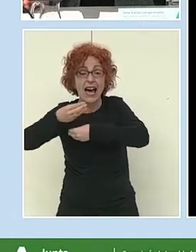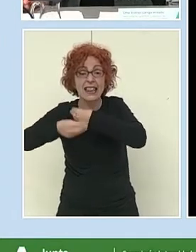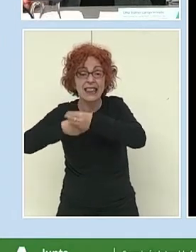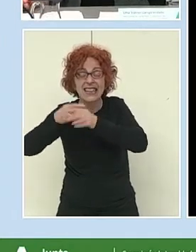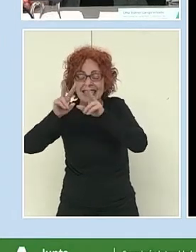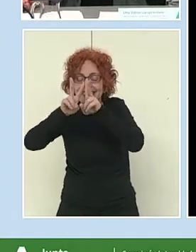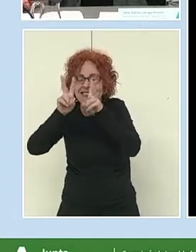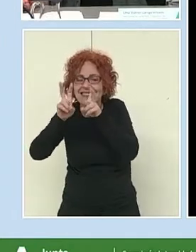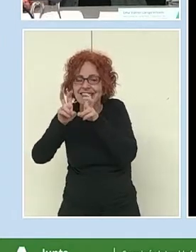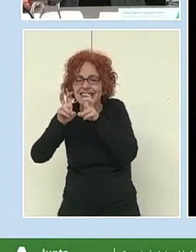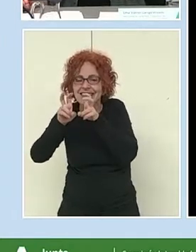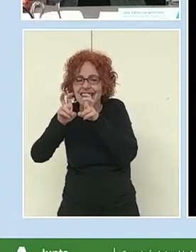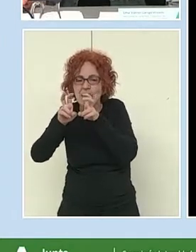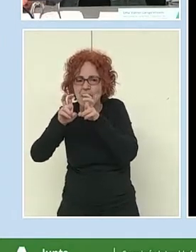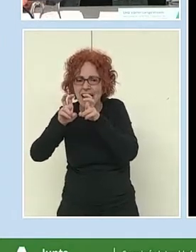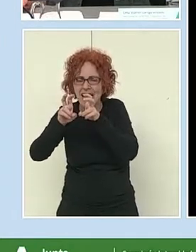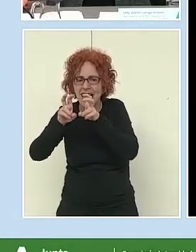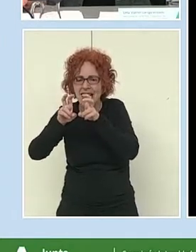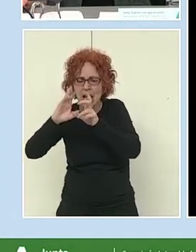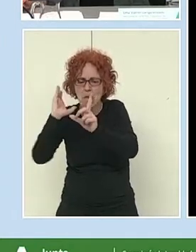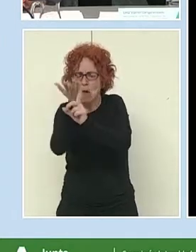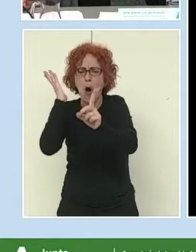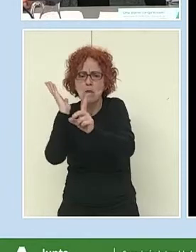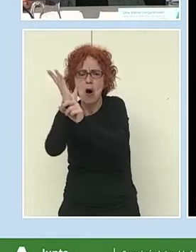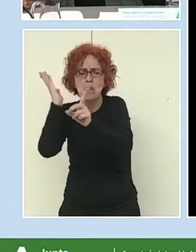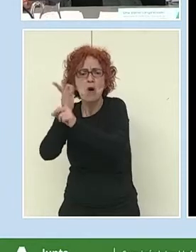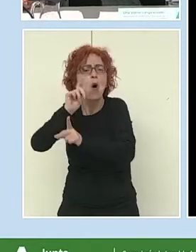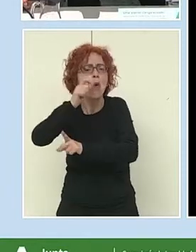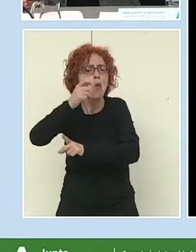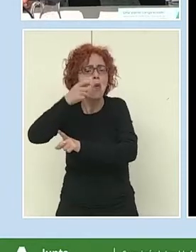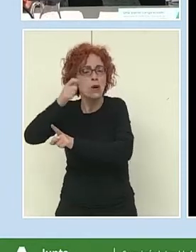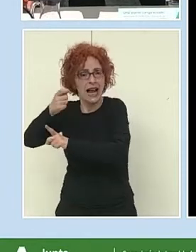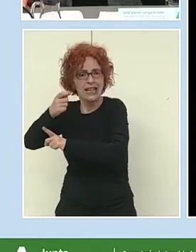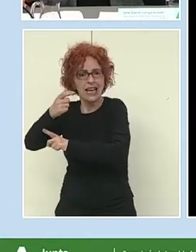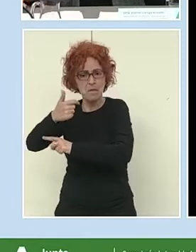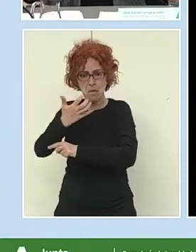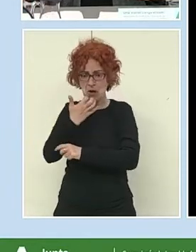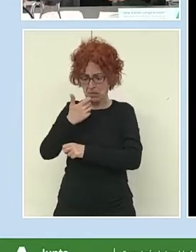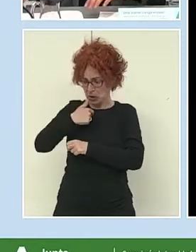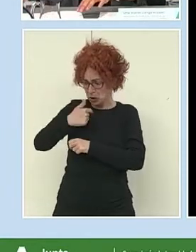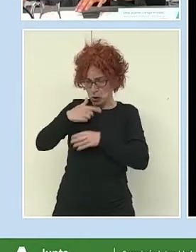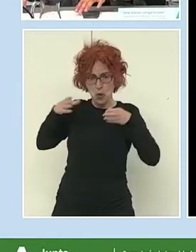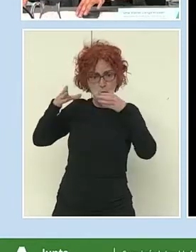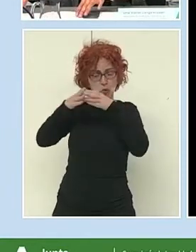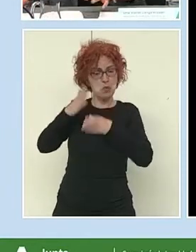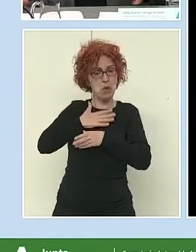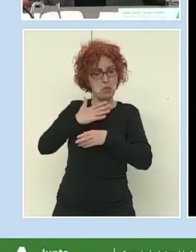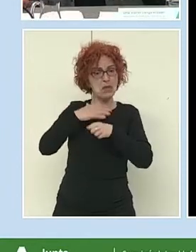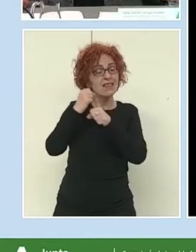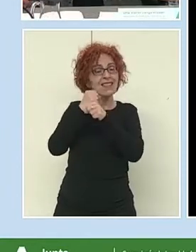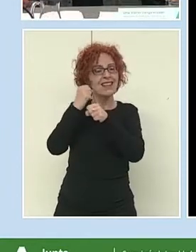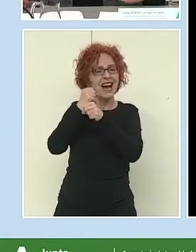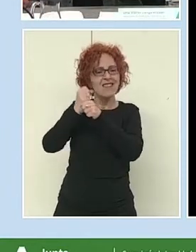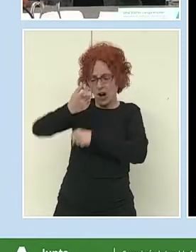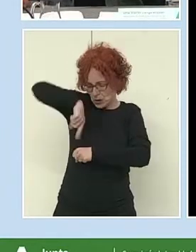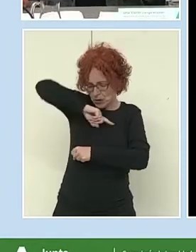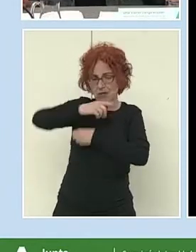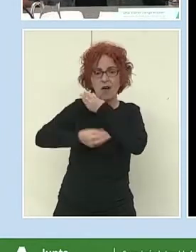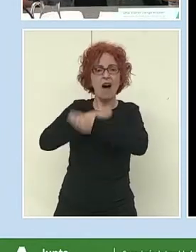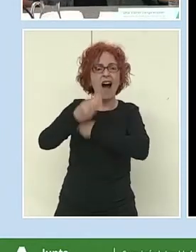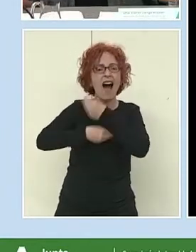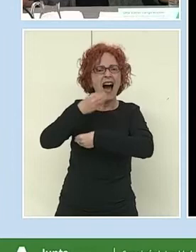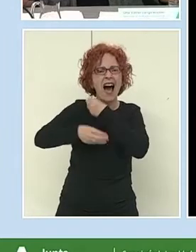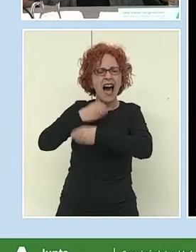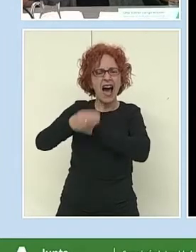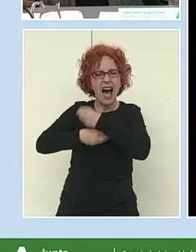los ataques se han multiplicado e intensificado. De hecho, en mi equipo actual hemos tenido que incrementar las defensas